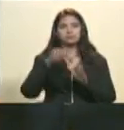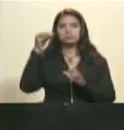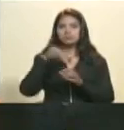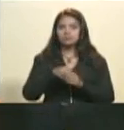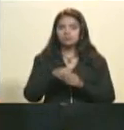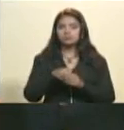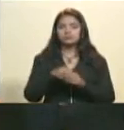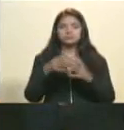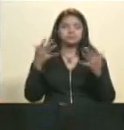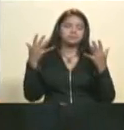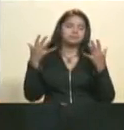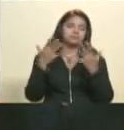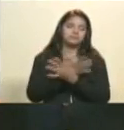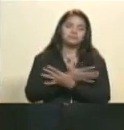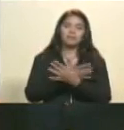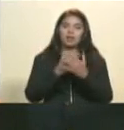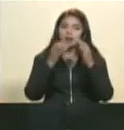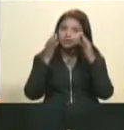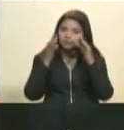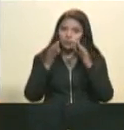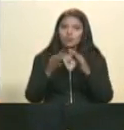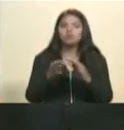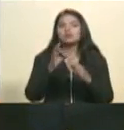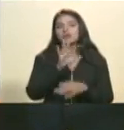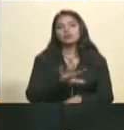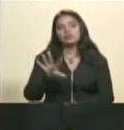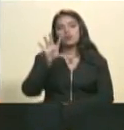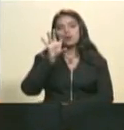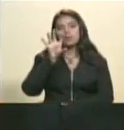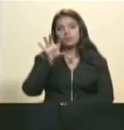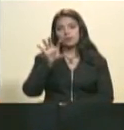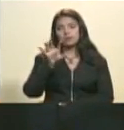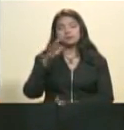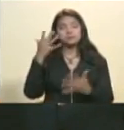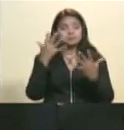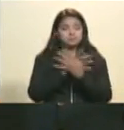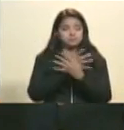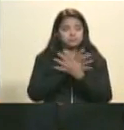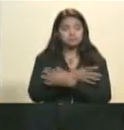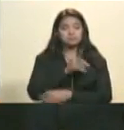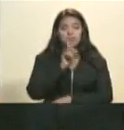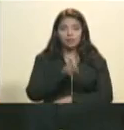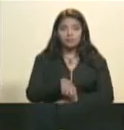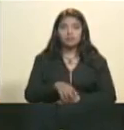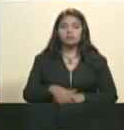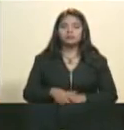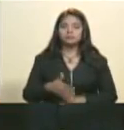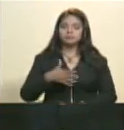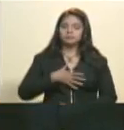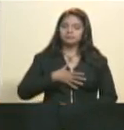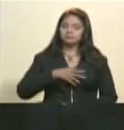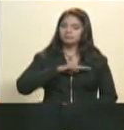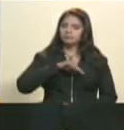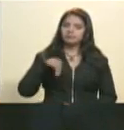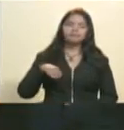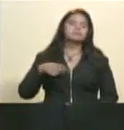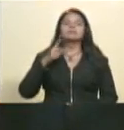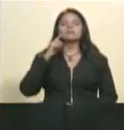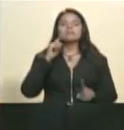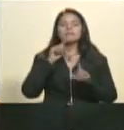que perturban la seguridad de la nación y que perturban, por supuesto, nuestra sagrada